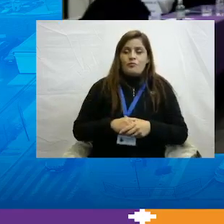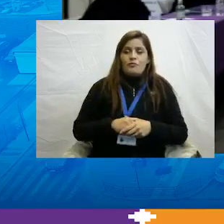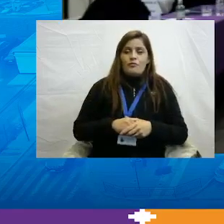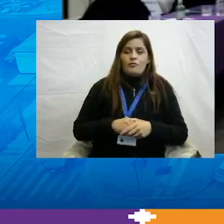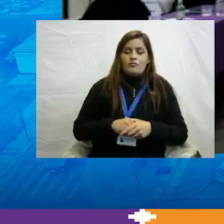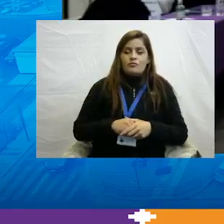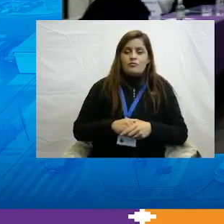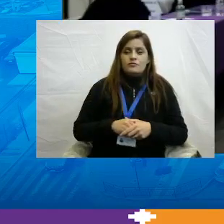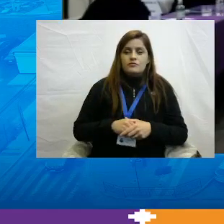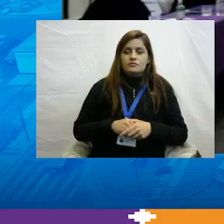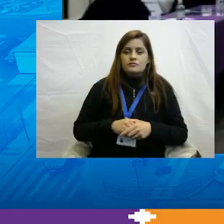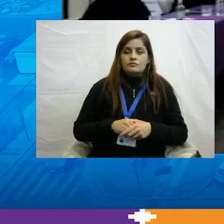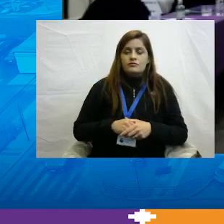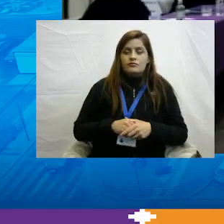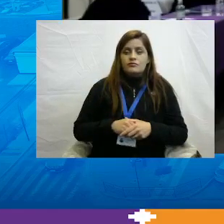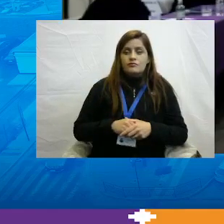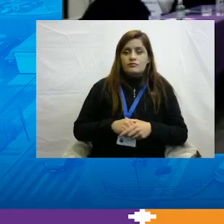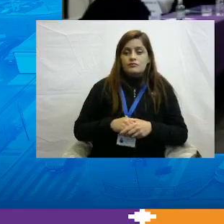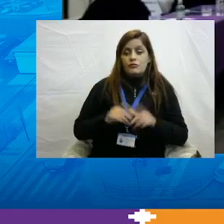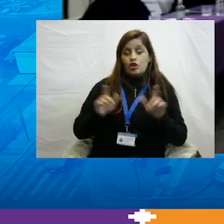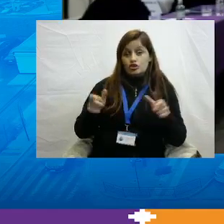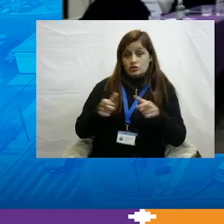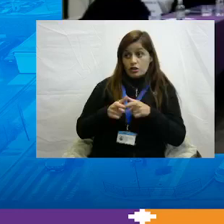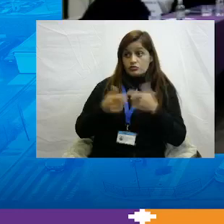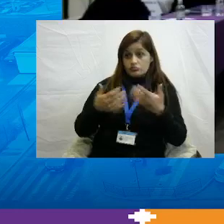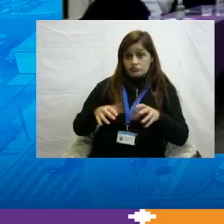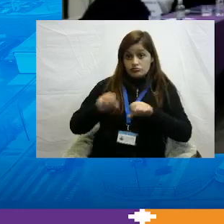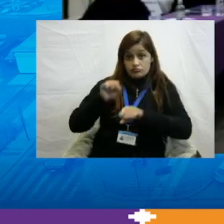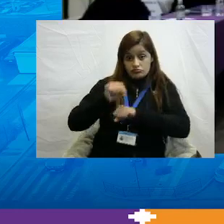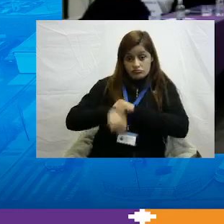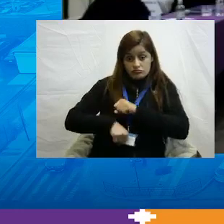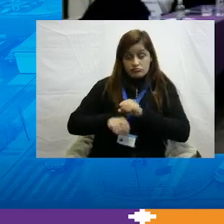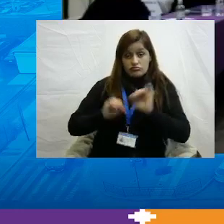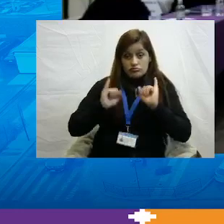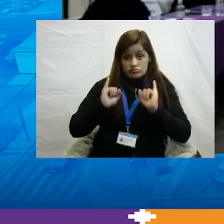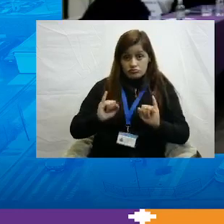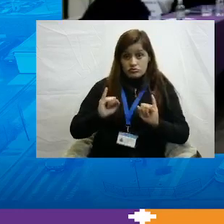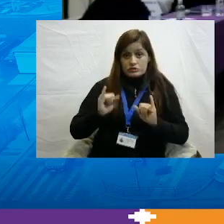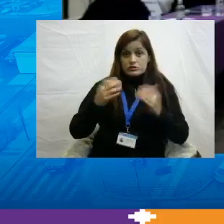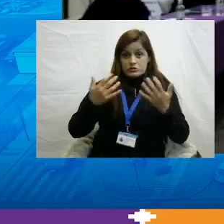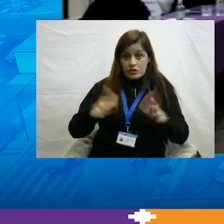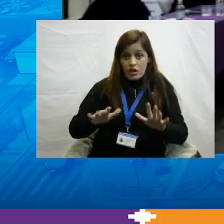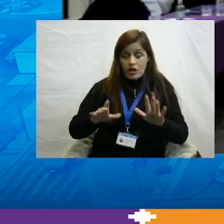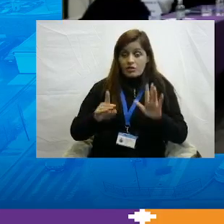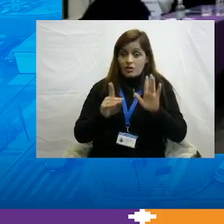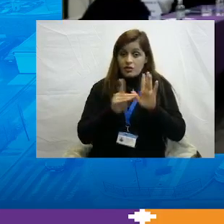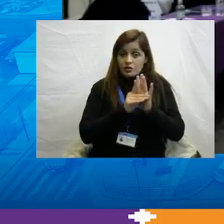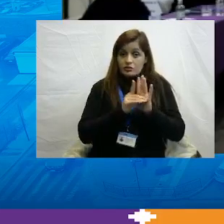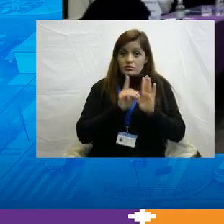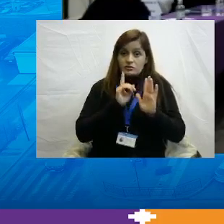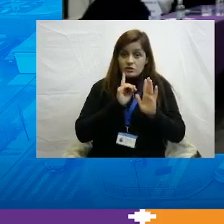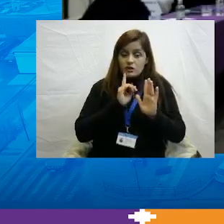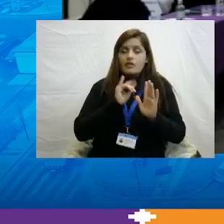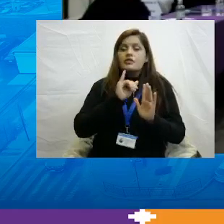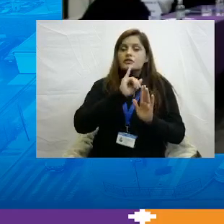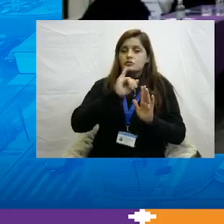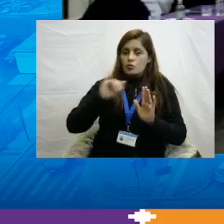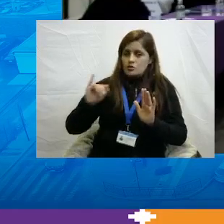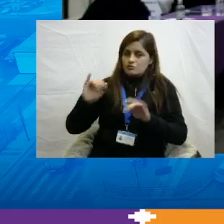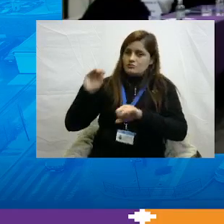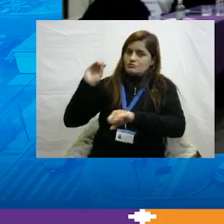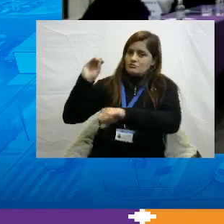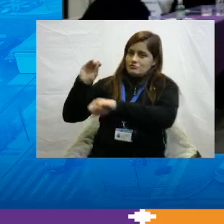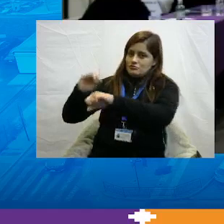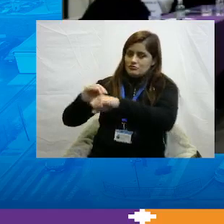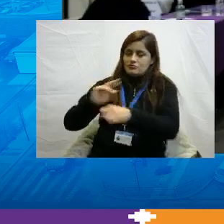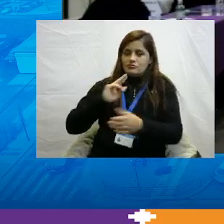procede en este caso que una vez sea aprobado por el Consejo, una vez que se dicte el decreto alcaldicio, se notifica, en este caso,